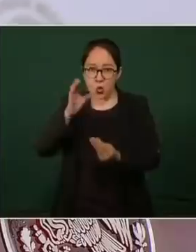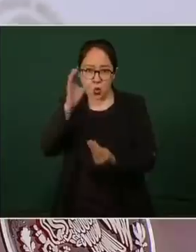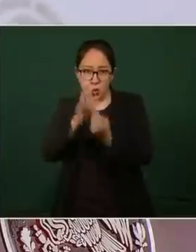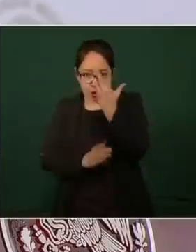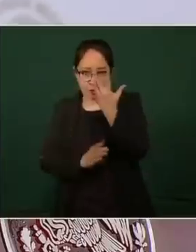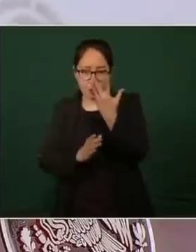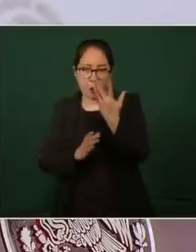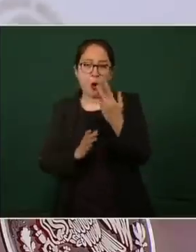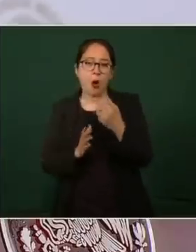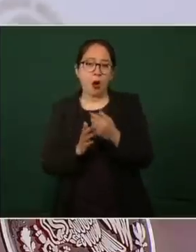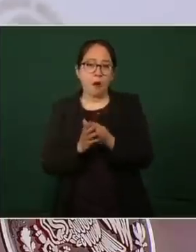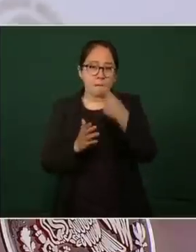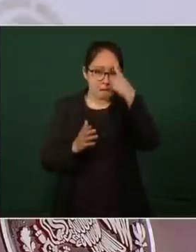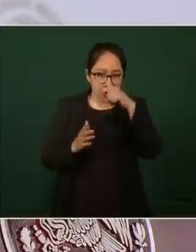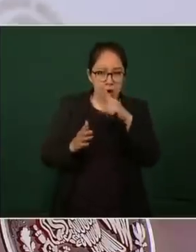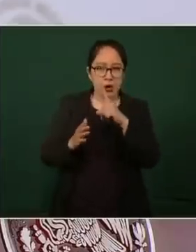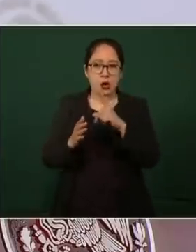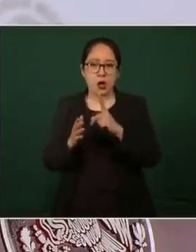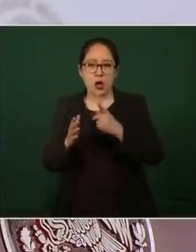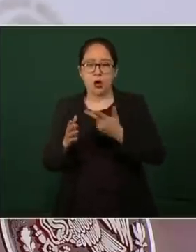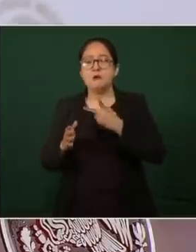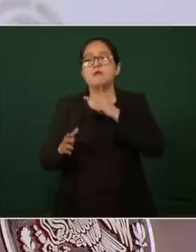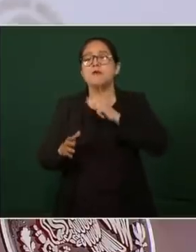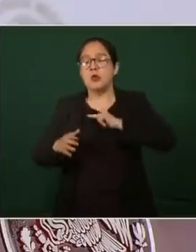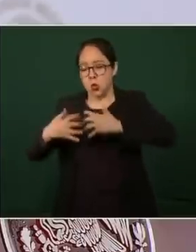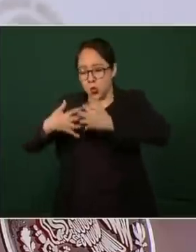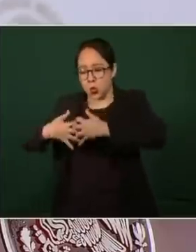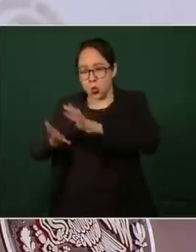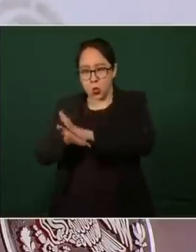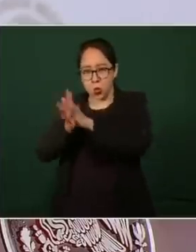está valorando para